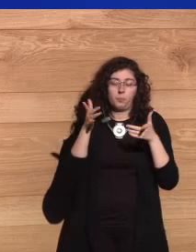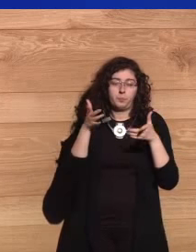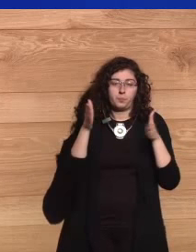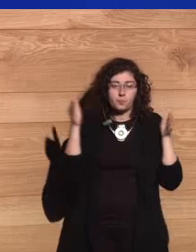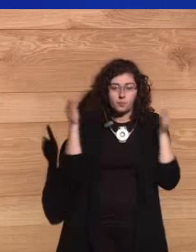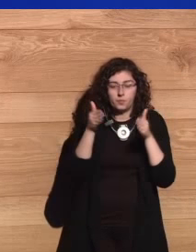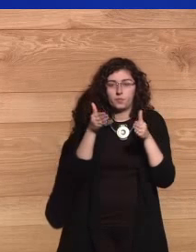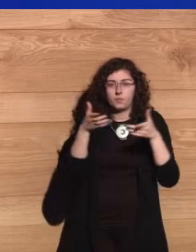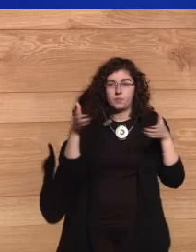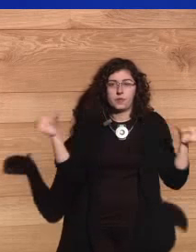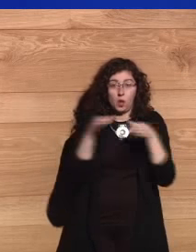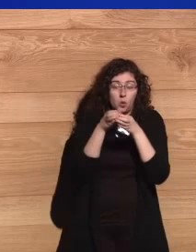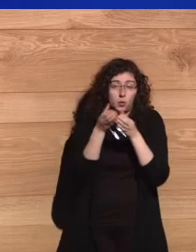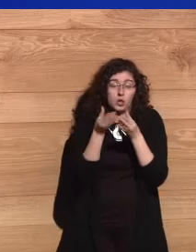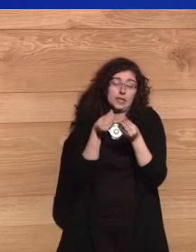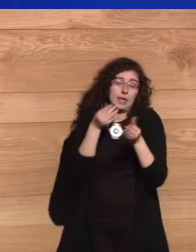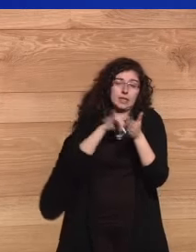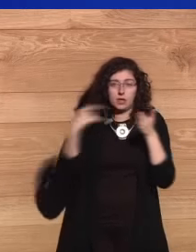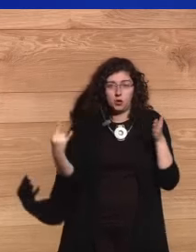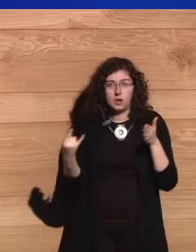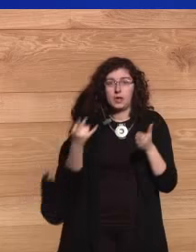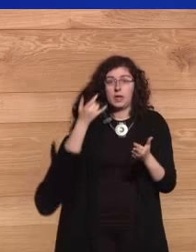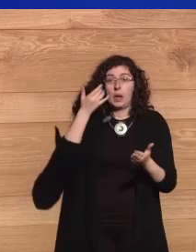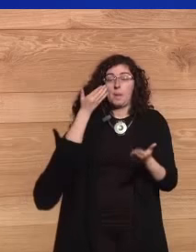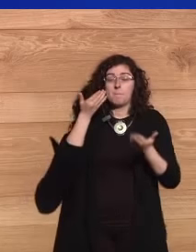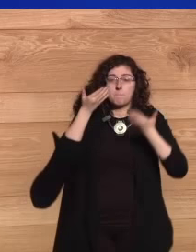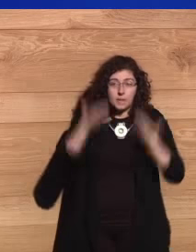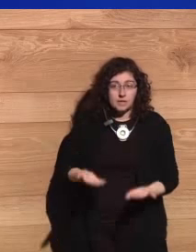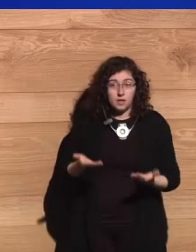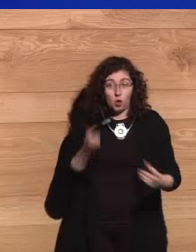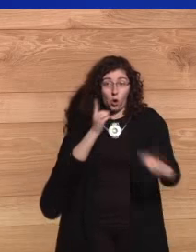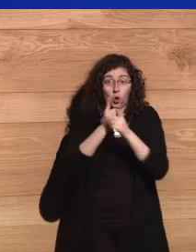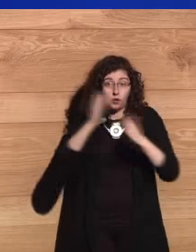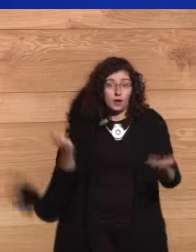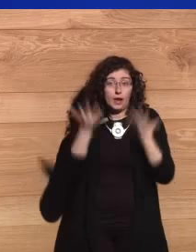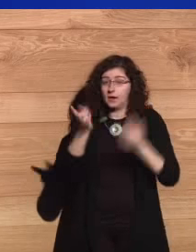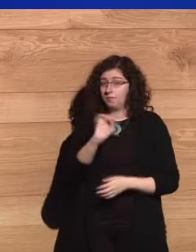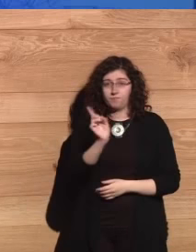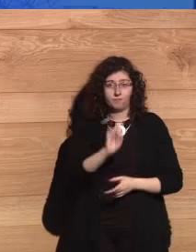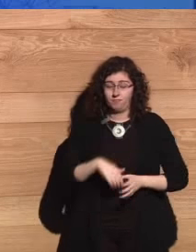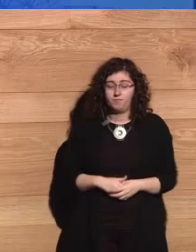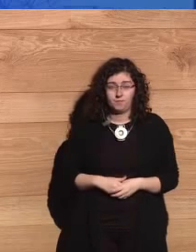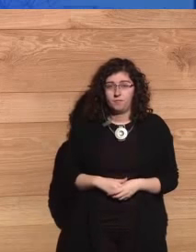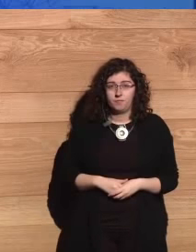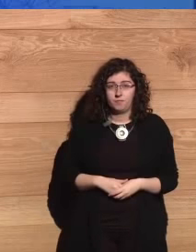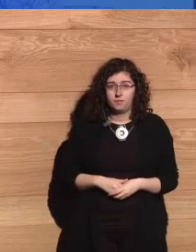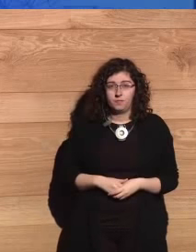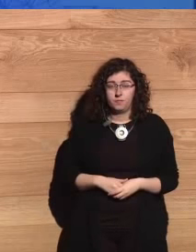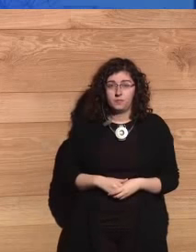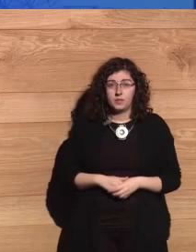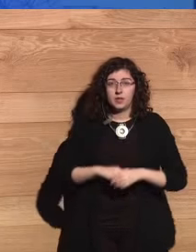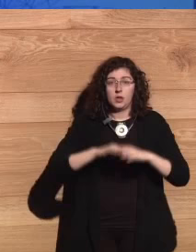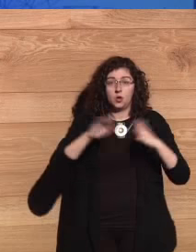diferente, porque lo pesado no se opone a lo ligero. Lo pesado